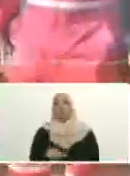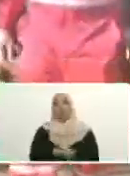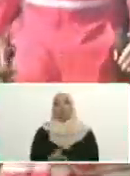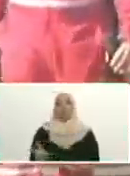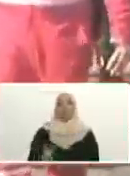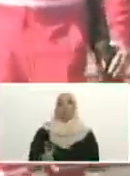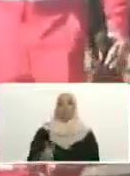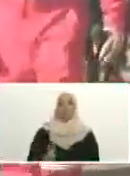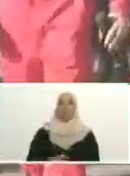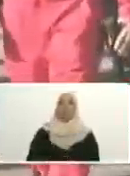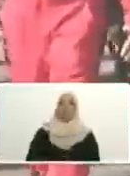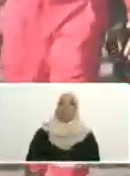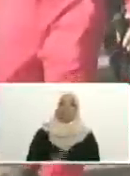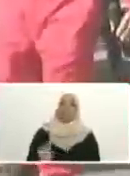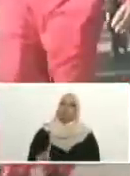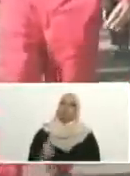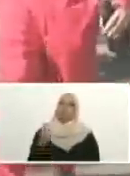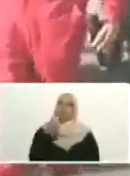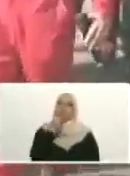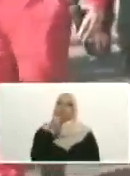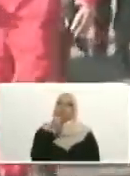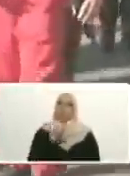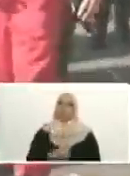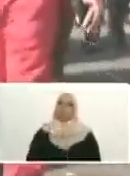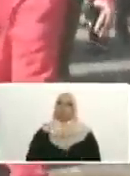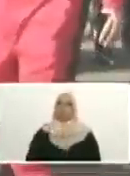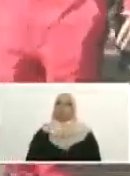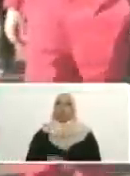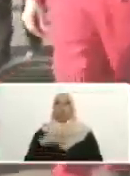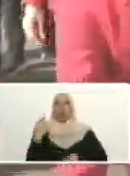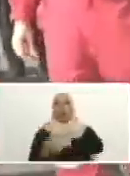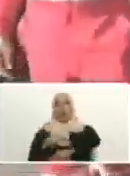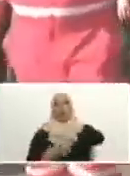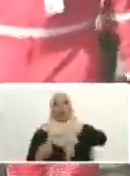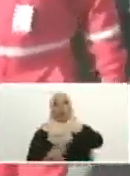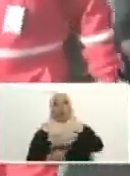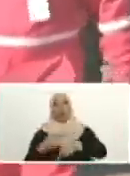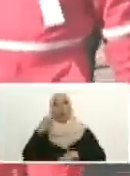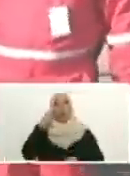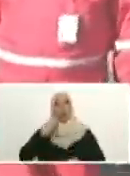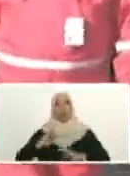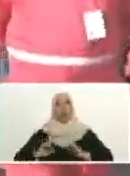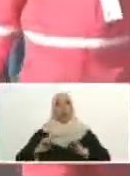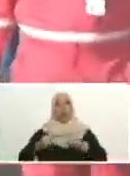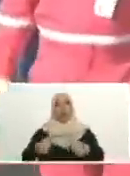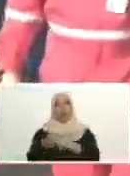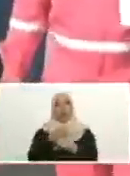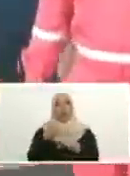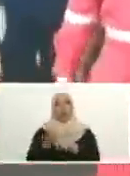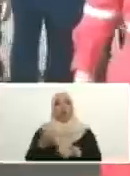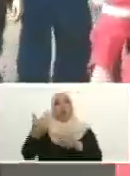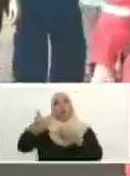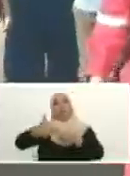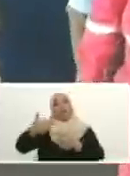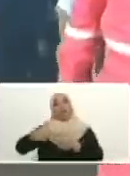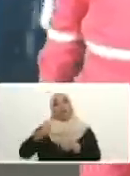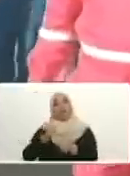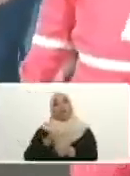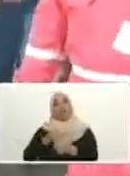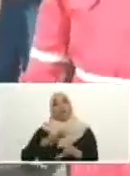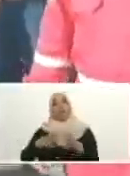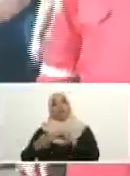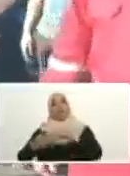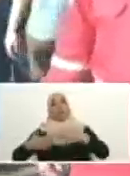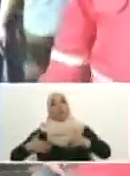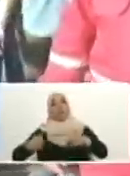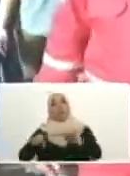Venezuela. Por primera vez, desde que la revolución bolivariana llegó, la riqueza petrolera se convirtió en salud,